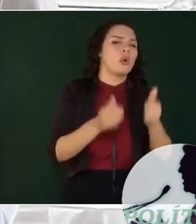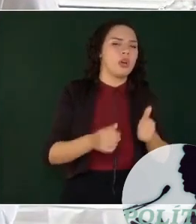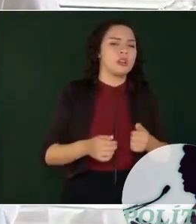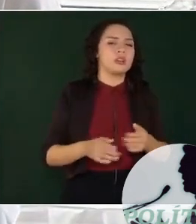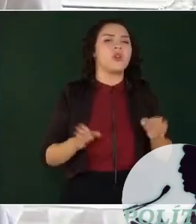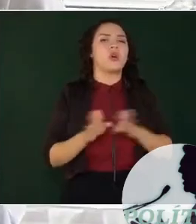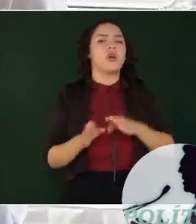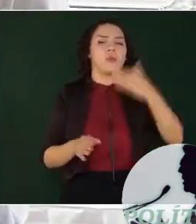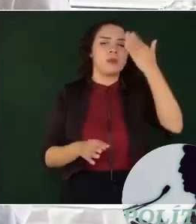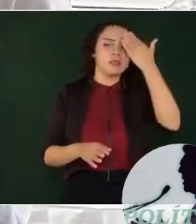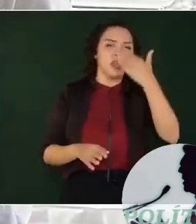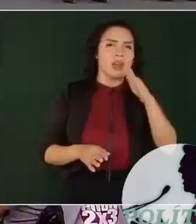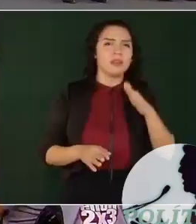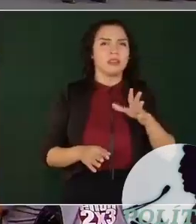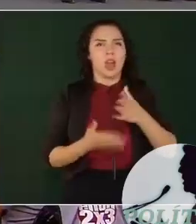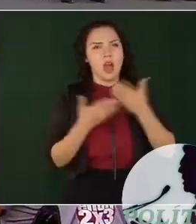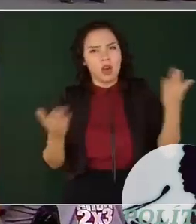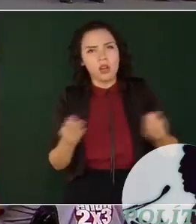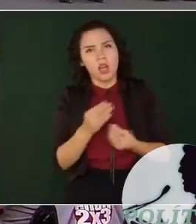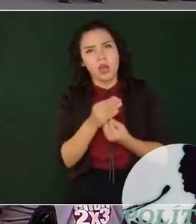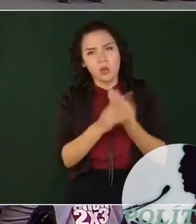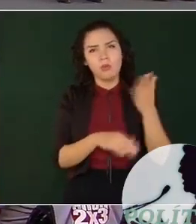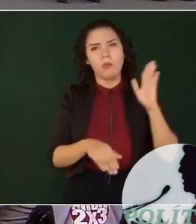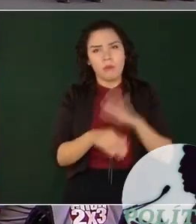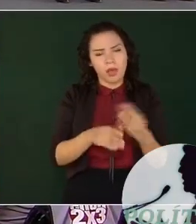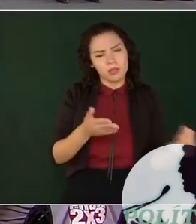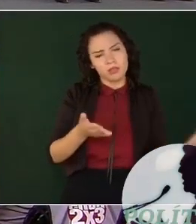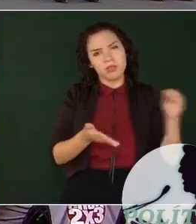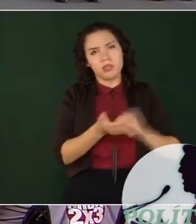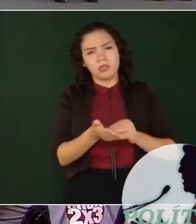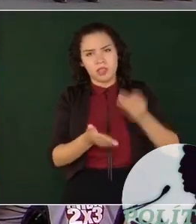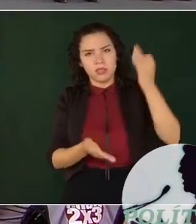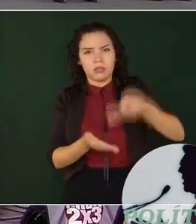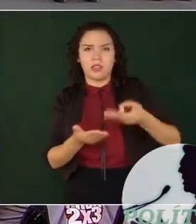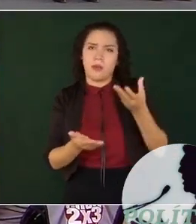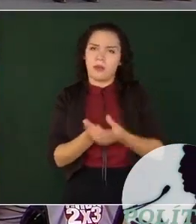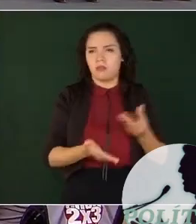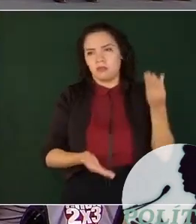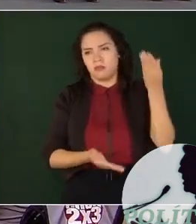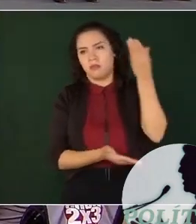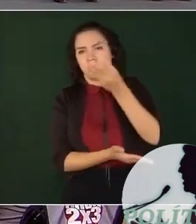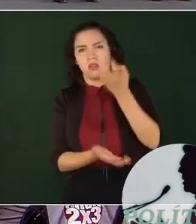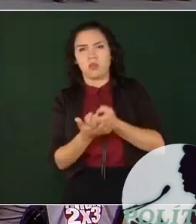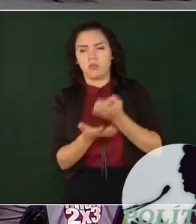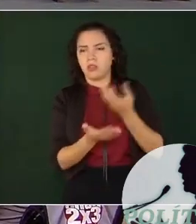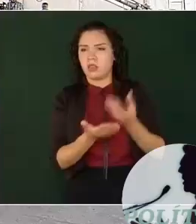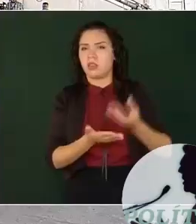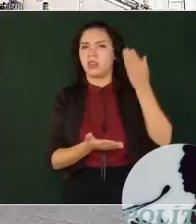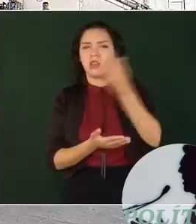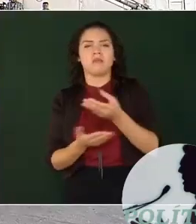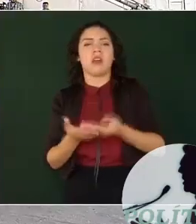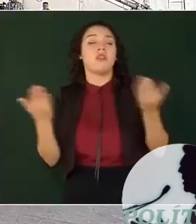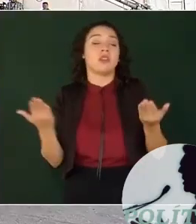se va a aprobar más presupuesto para el tema de seguridad el próximo año, en ese sentido, ¿qué tiene